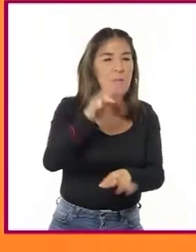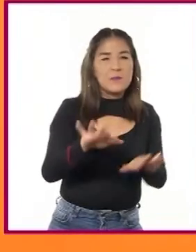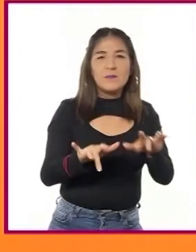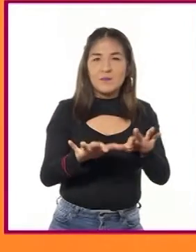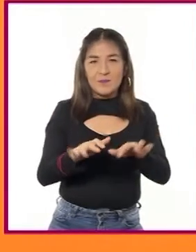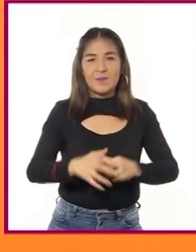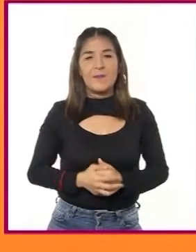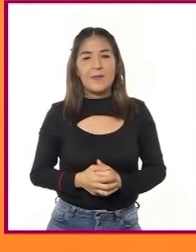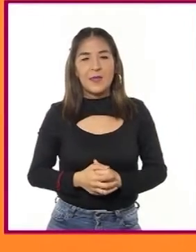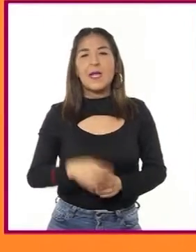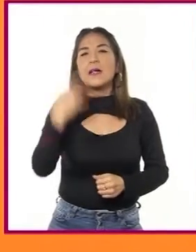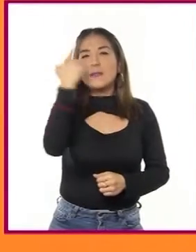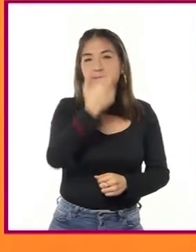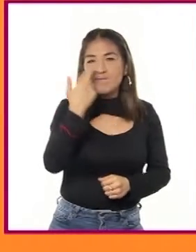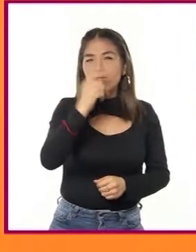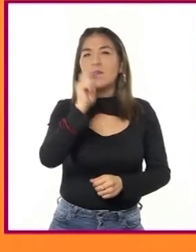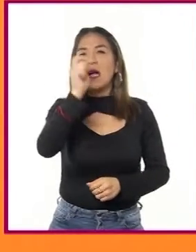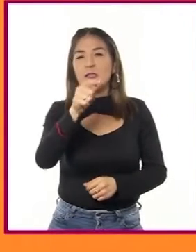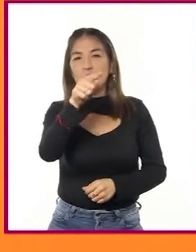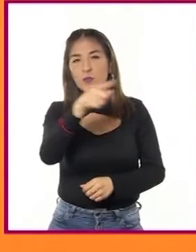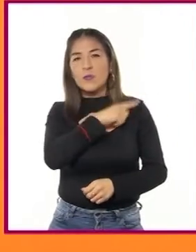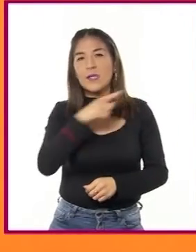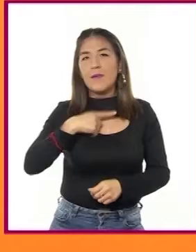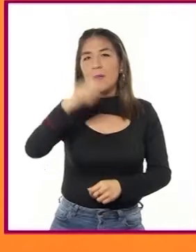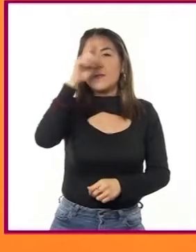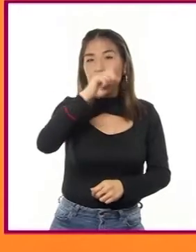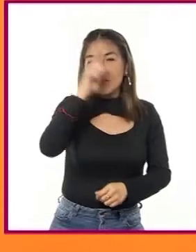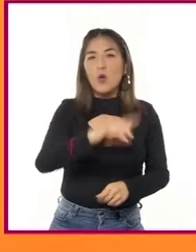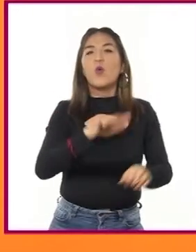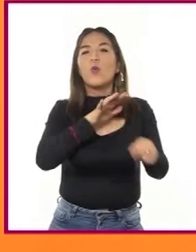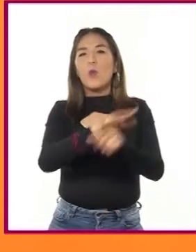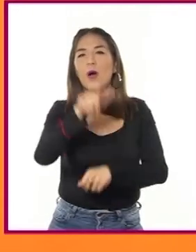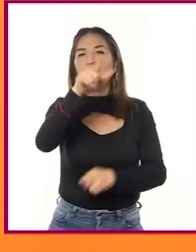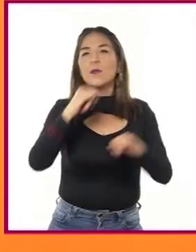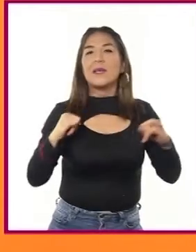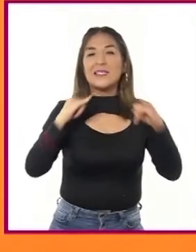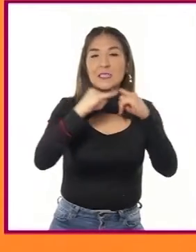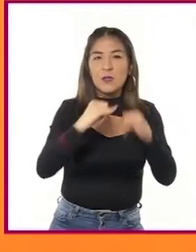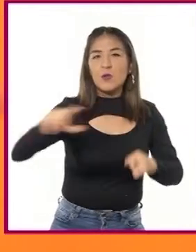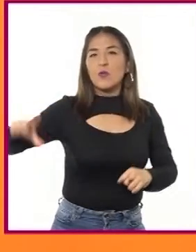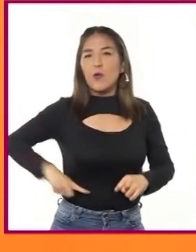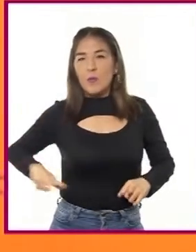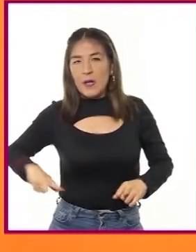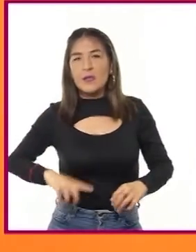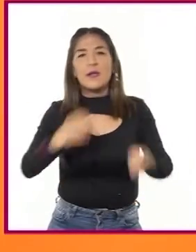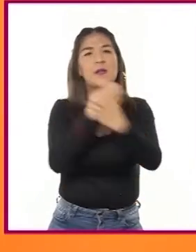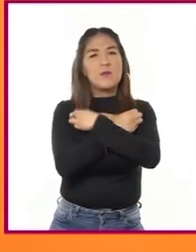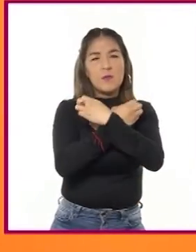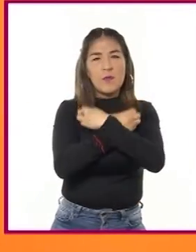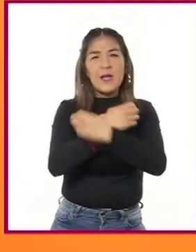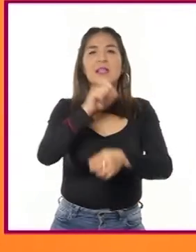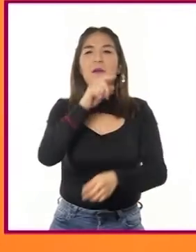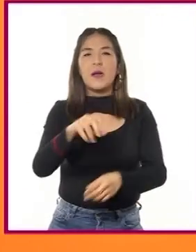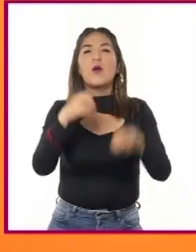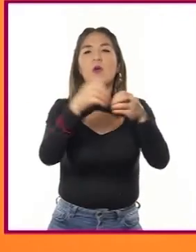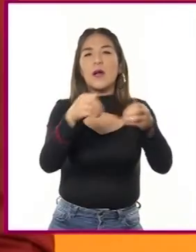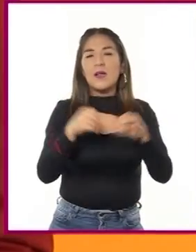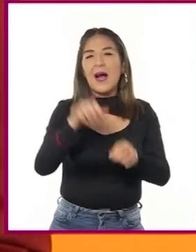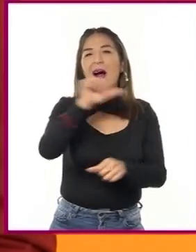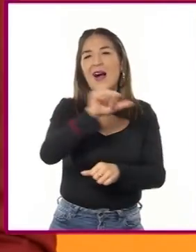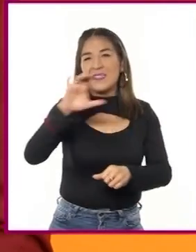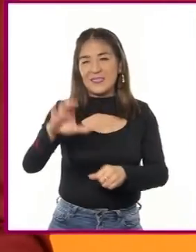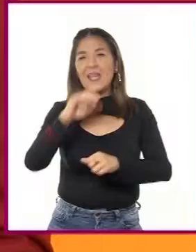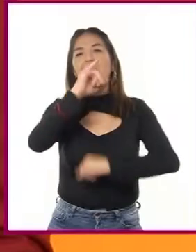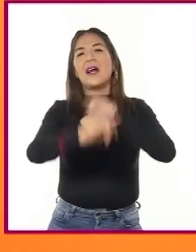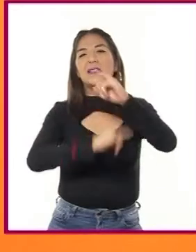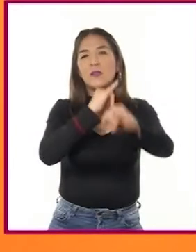Lo recomendable es visitar sitios web de instituciones educativas, de gobierno y organizaciones nacionales e